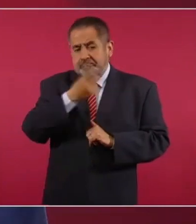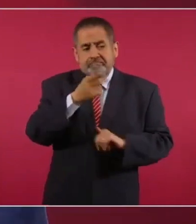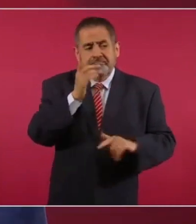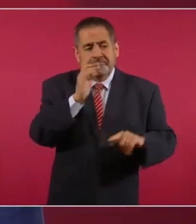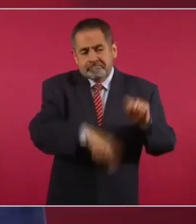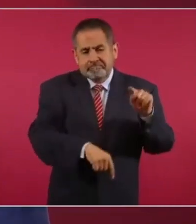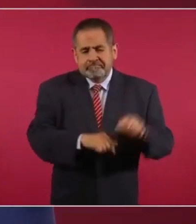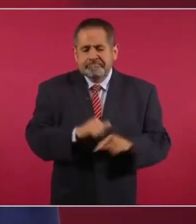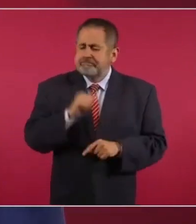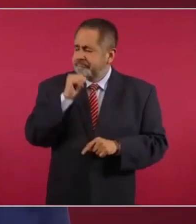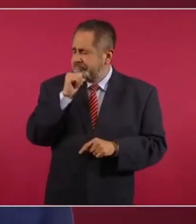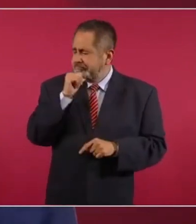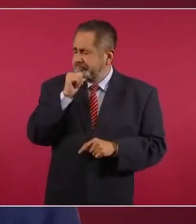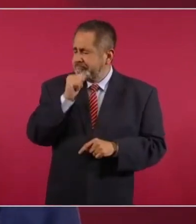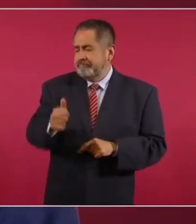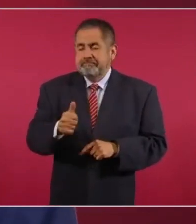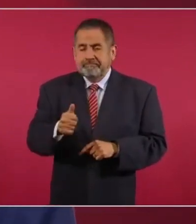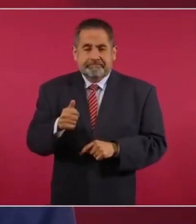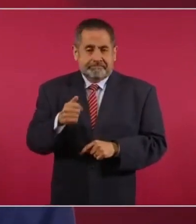pero además,